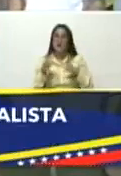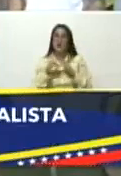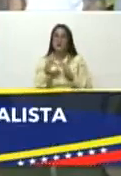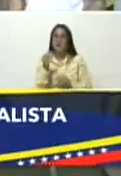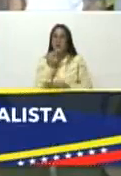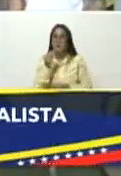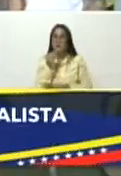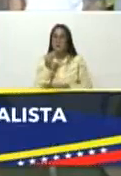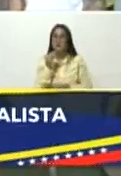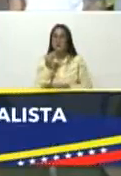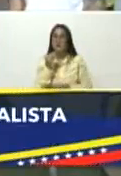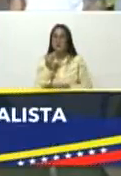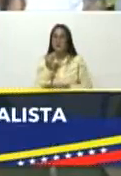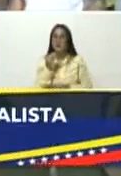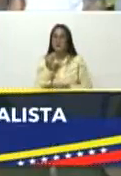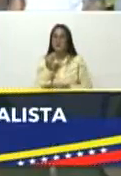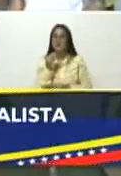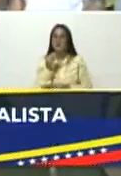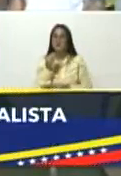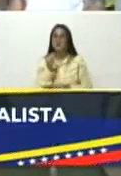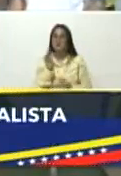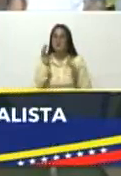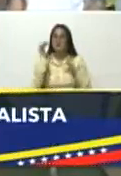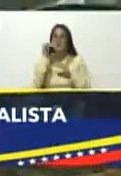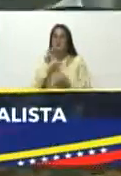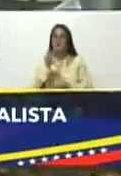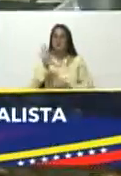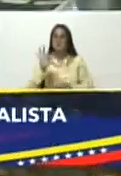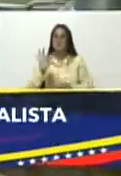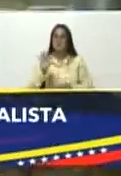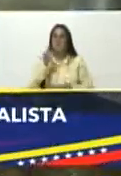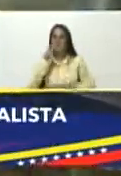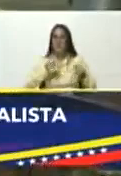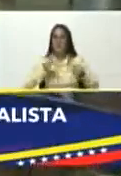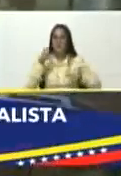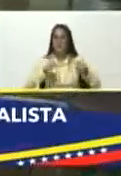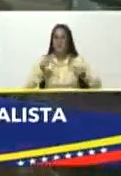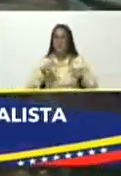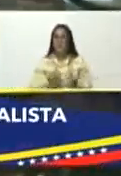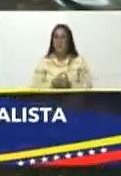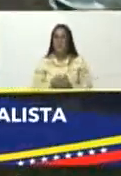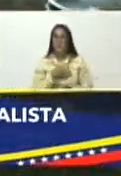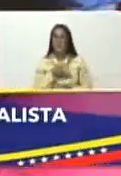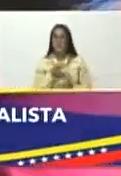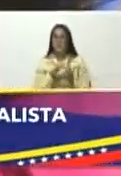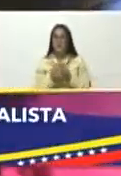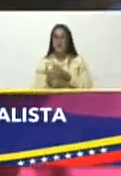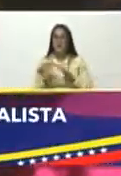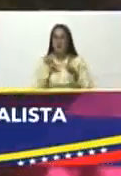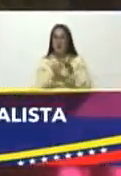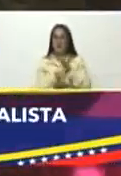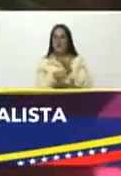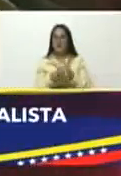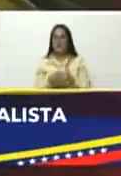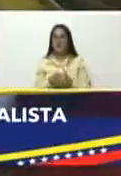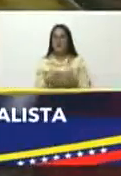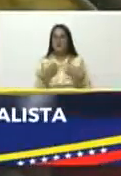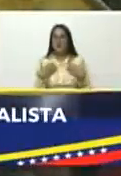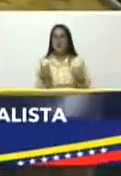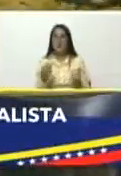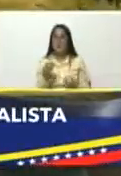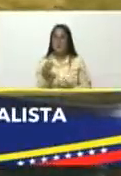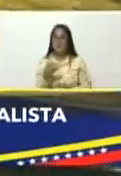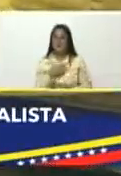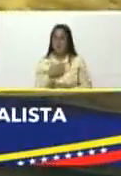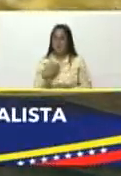que está en Punto y Círculo, que también atiende 250 personas. Y la misión Barrio Dentro, la salud no podía